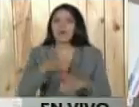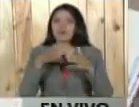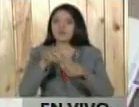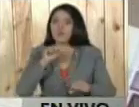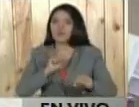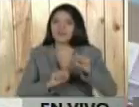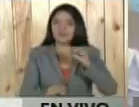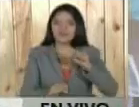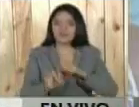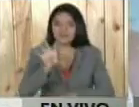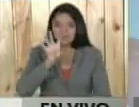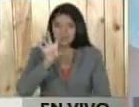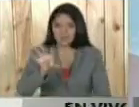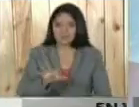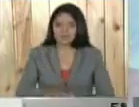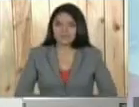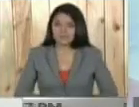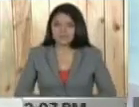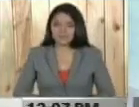la Nación,